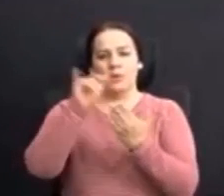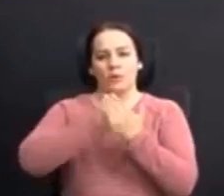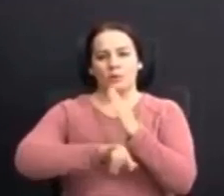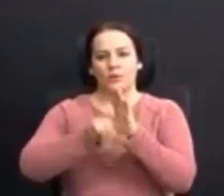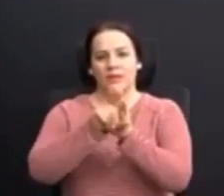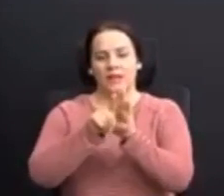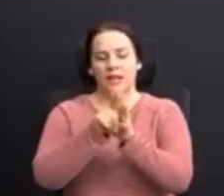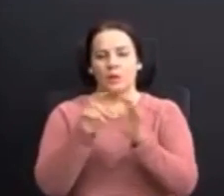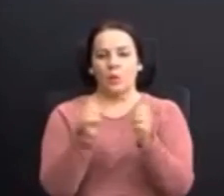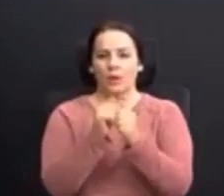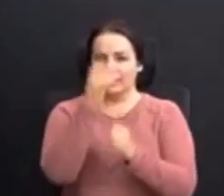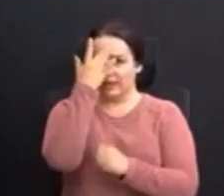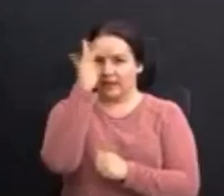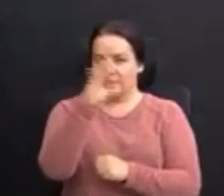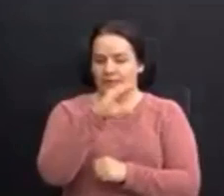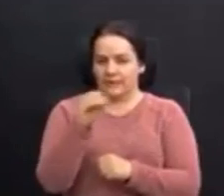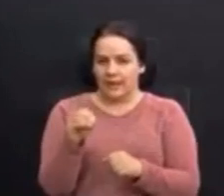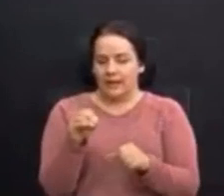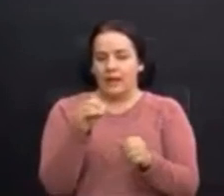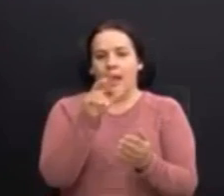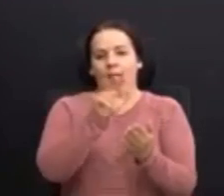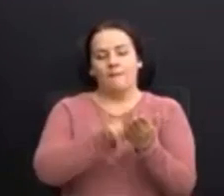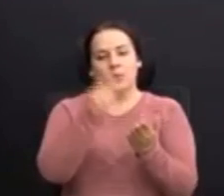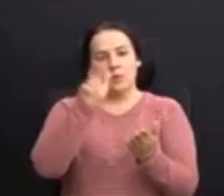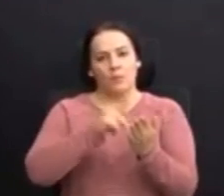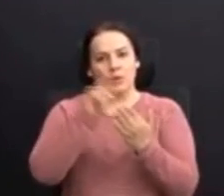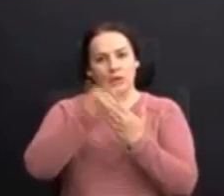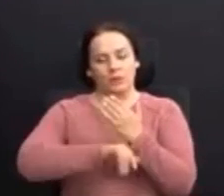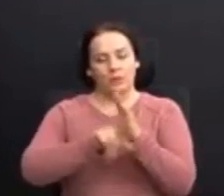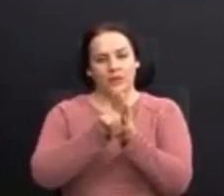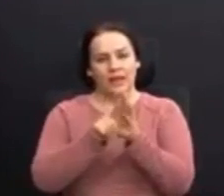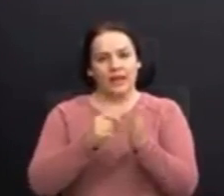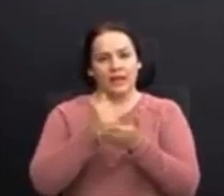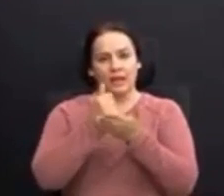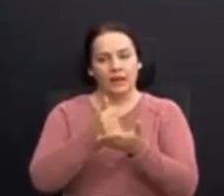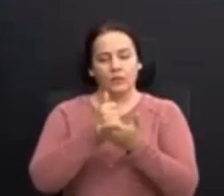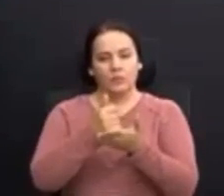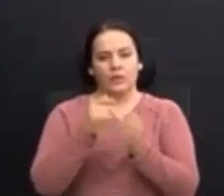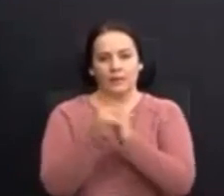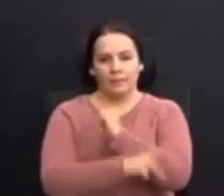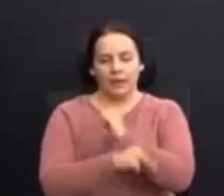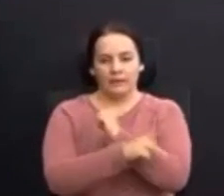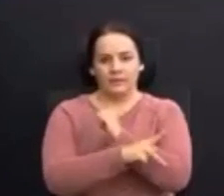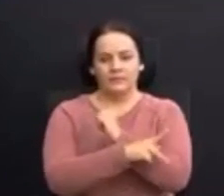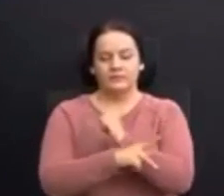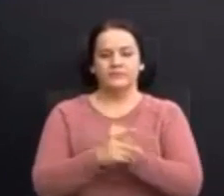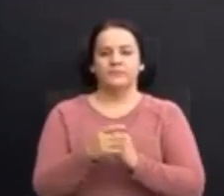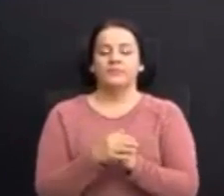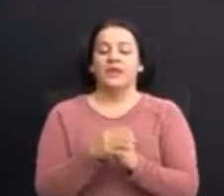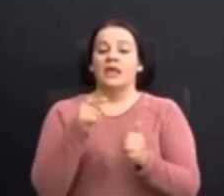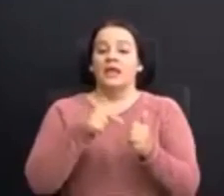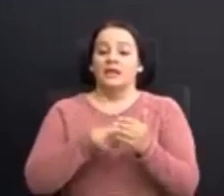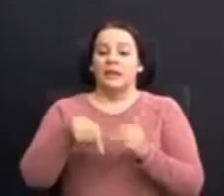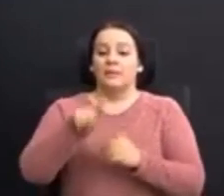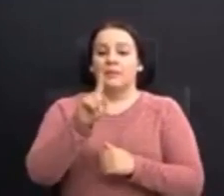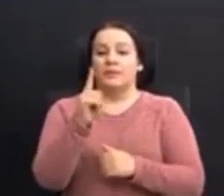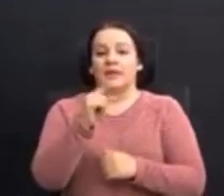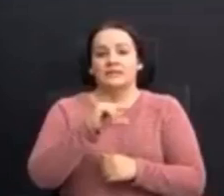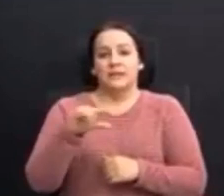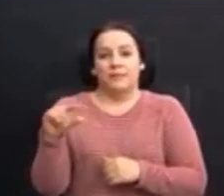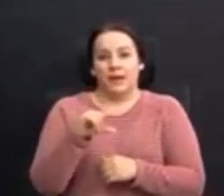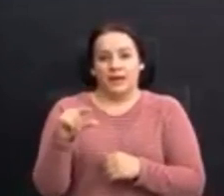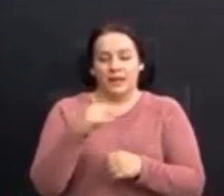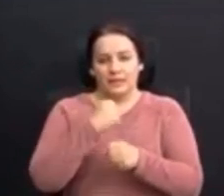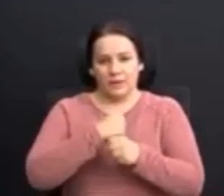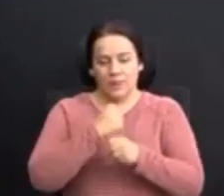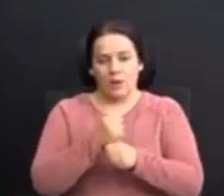para aprobar proyectos de ley que le sirvan al país. Esta es la primera semana de trabajo de vuelta aquí